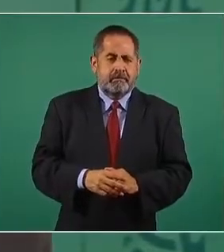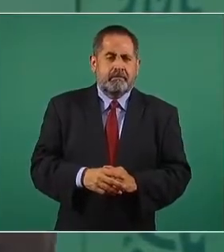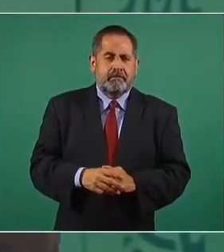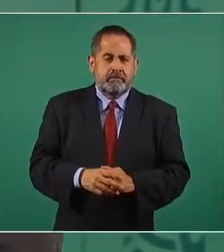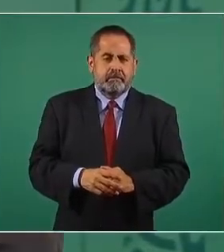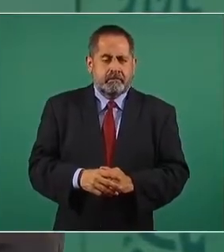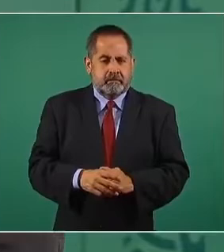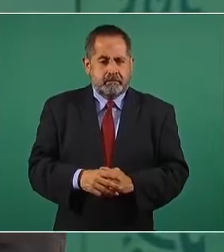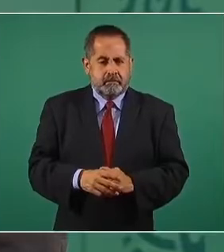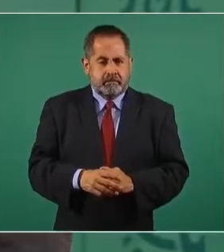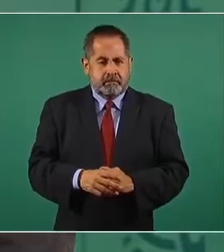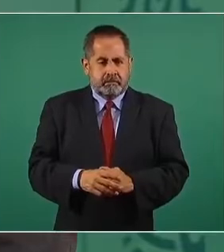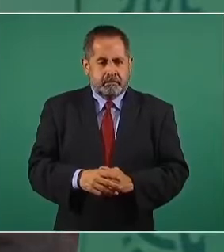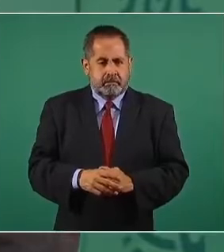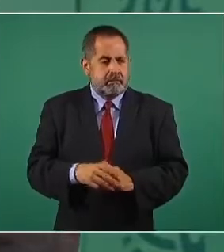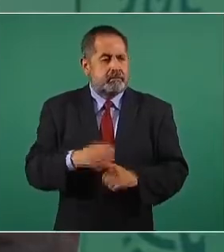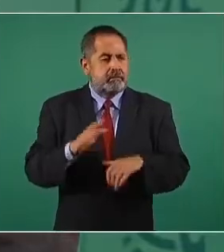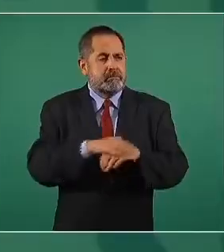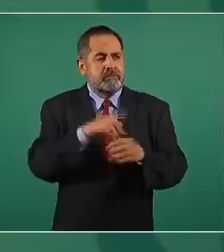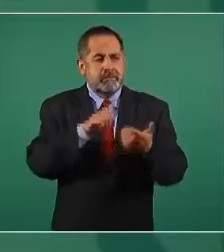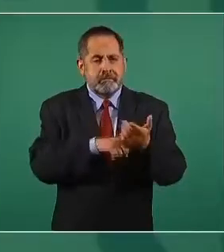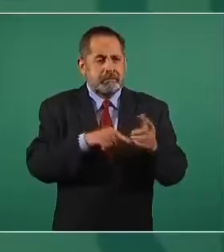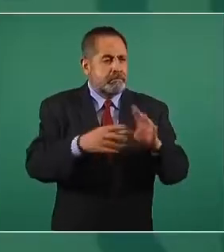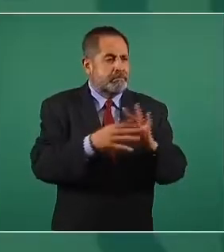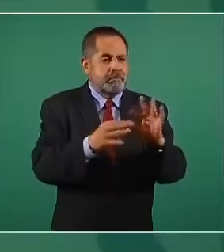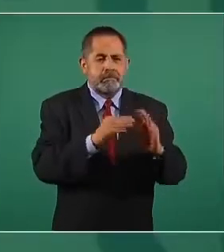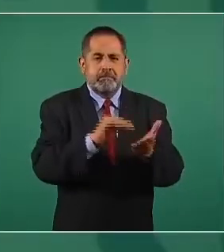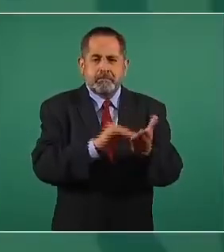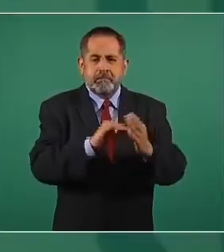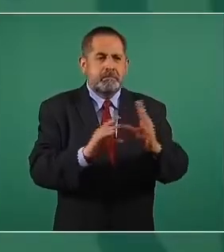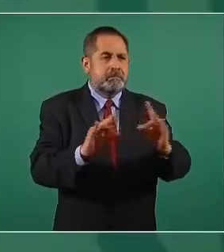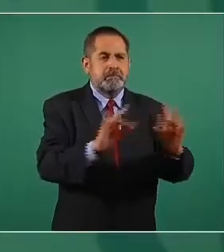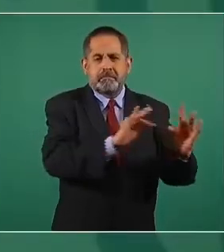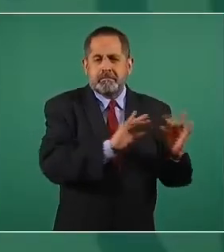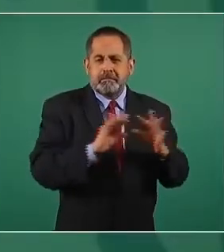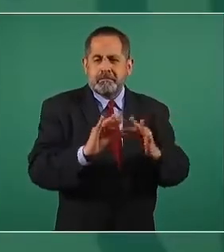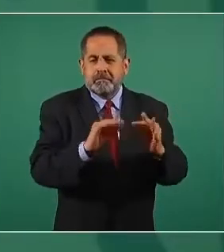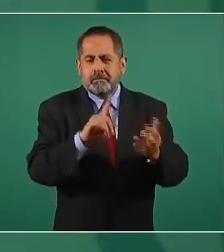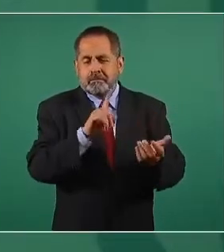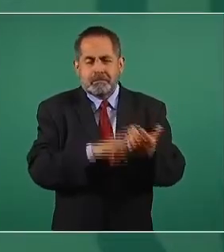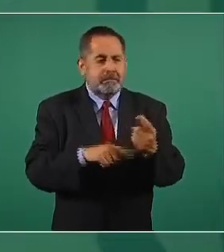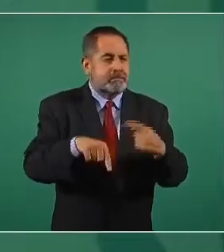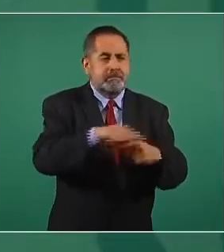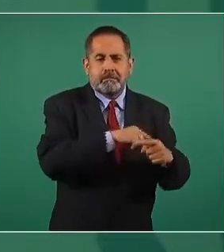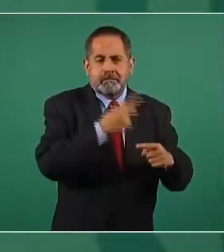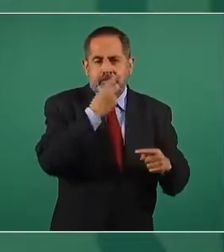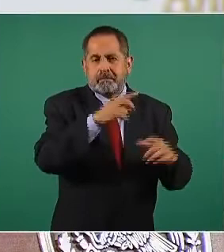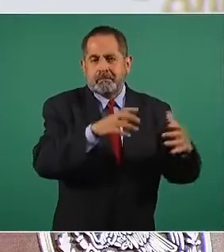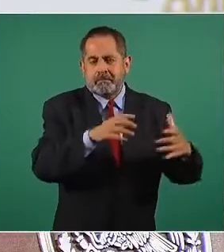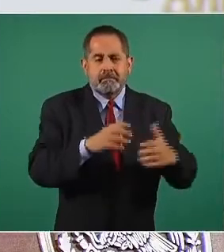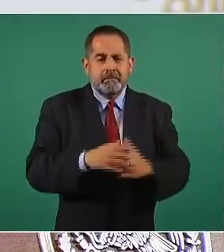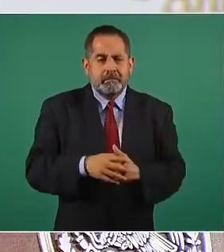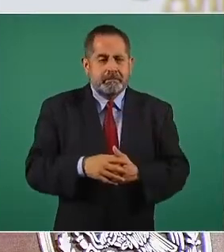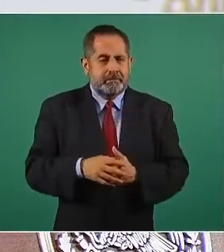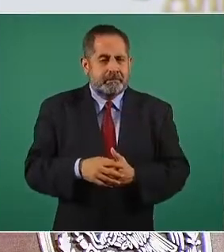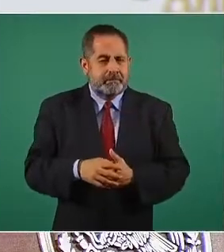Pues es un movimiento que existe donde pues